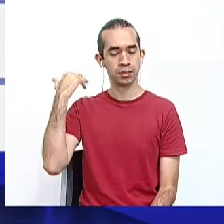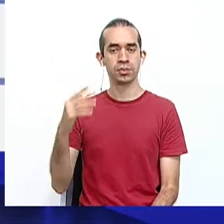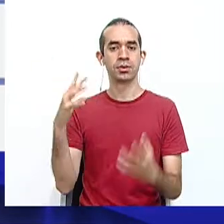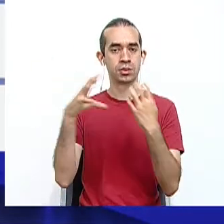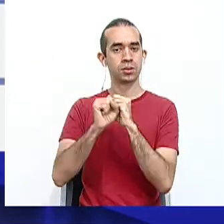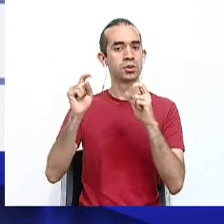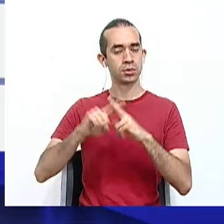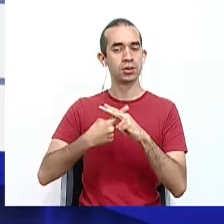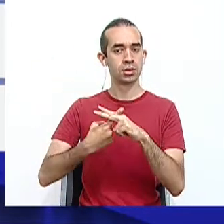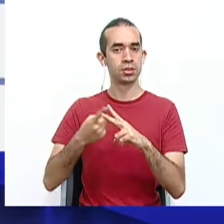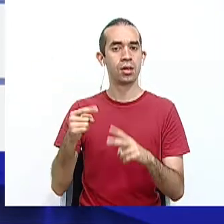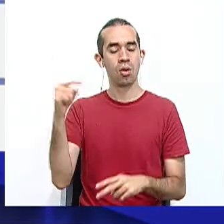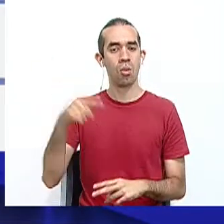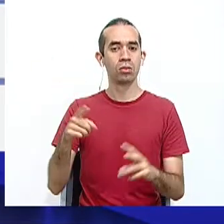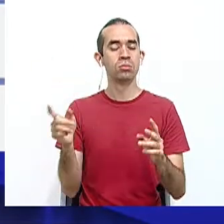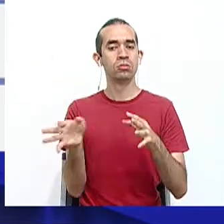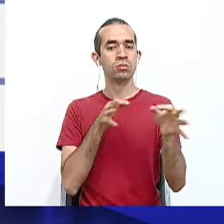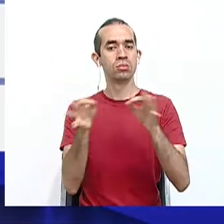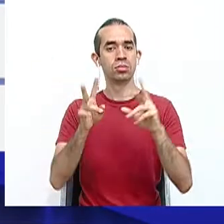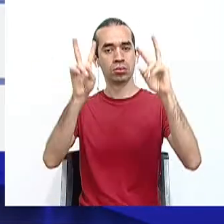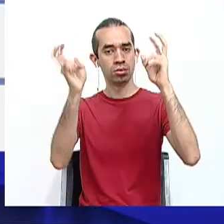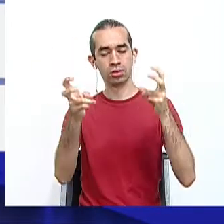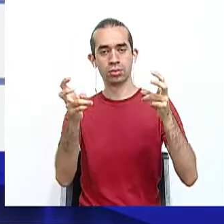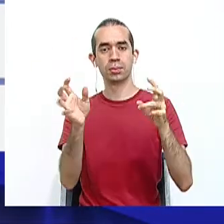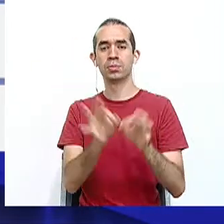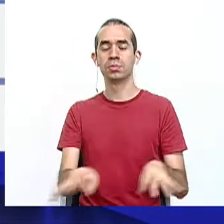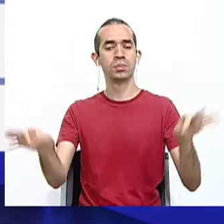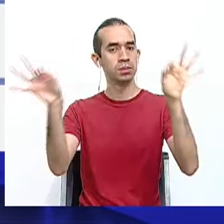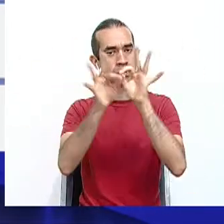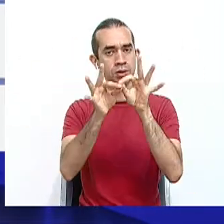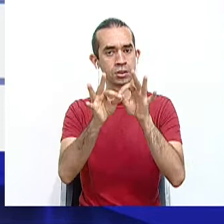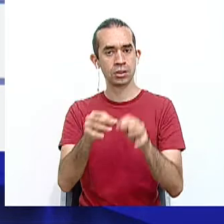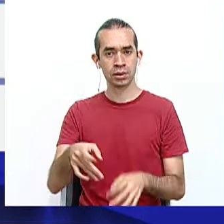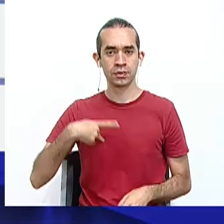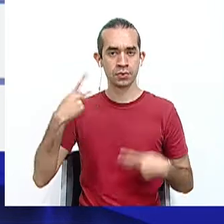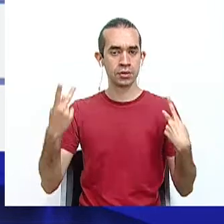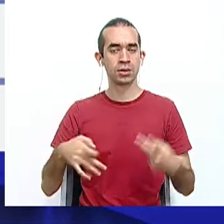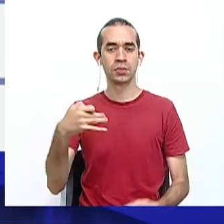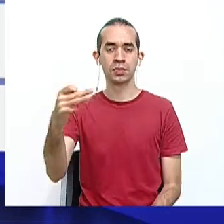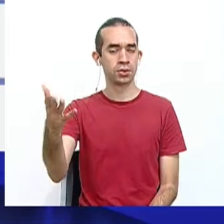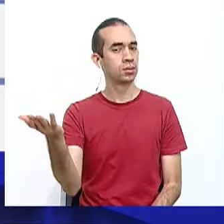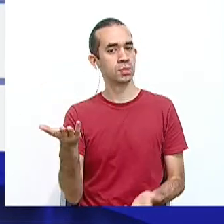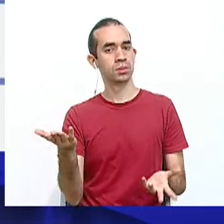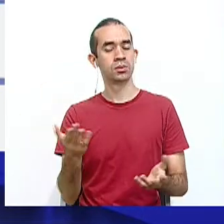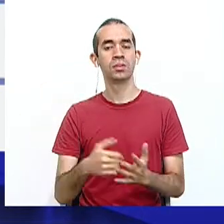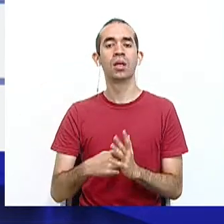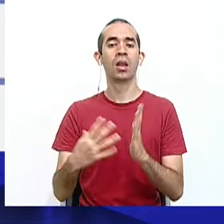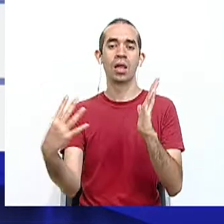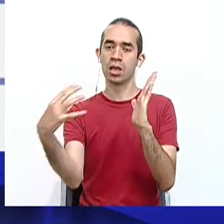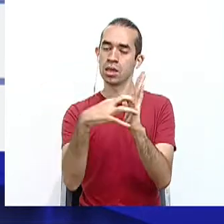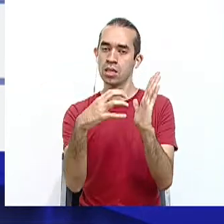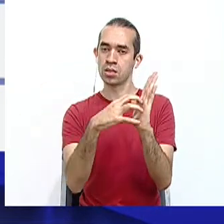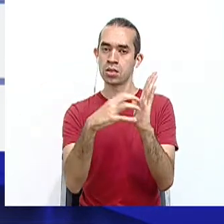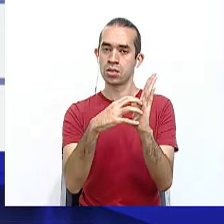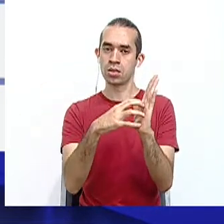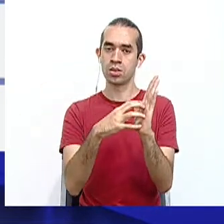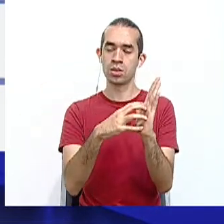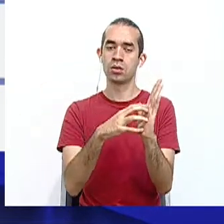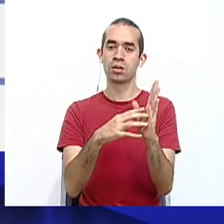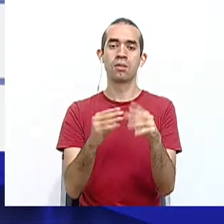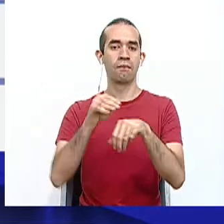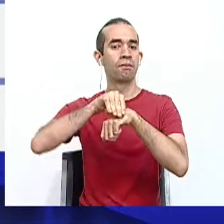resumen inicial, hoy abordaremos un tema muy importante en nuestra vida cotidiana, uno de los textos que cumplen y tienen una